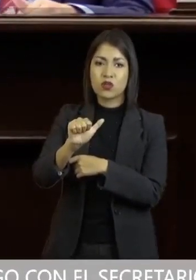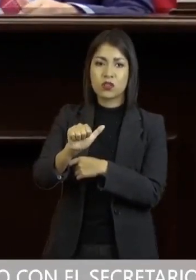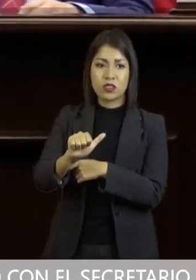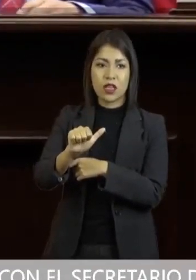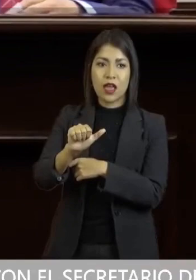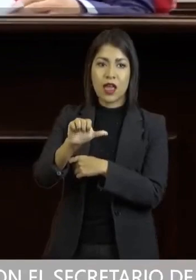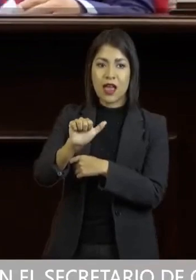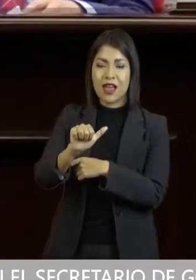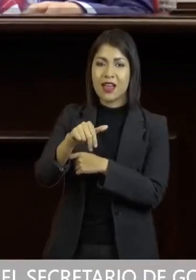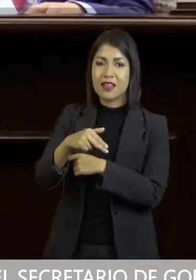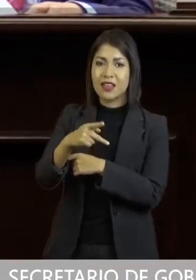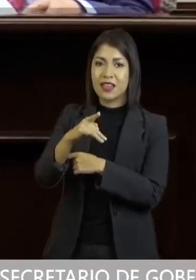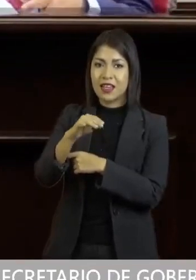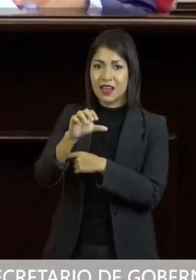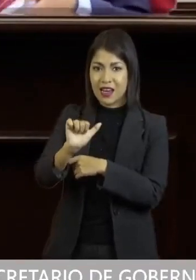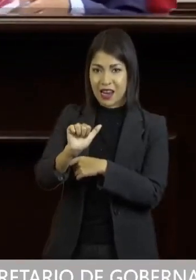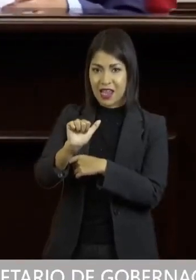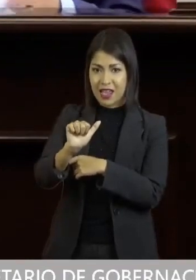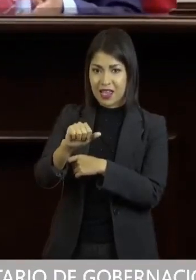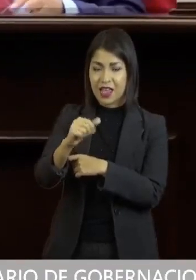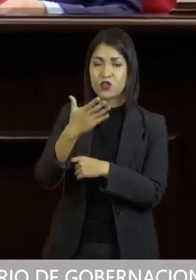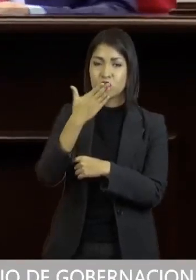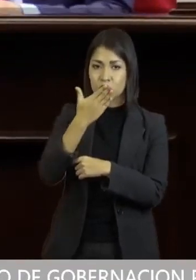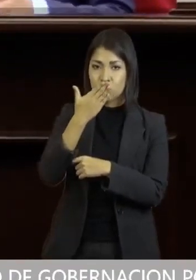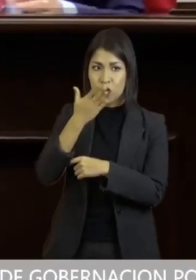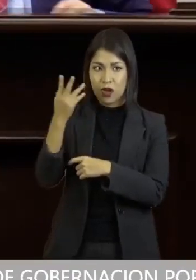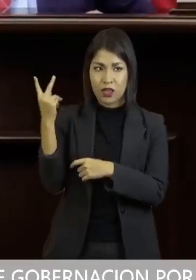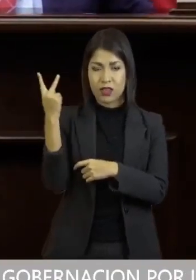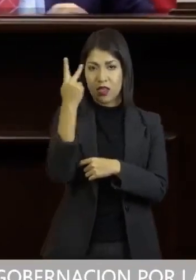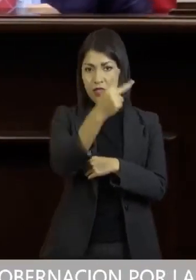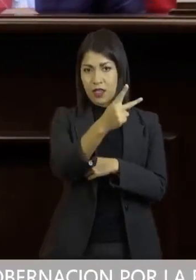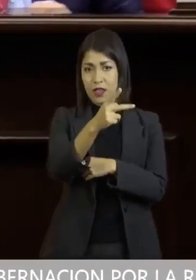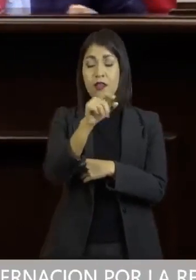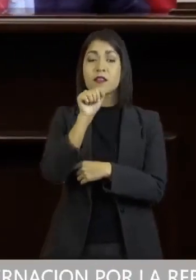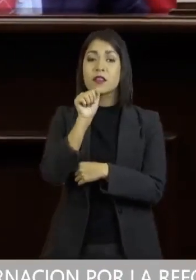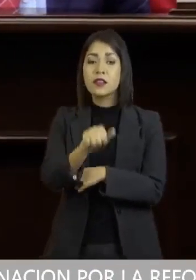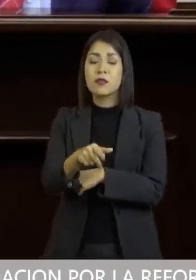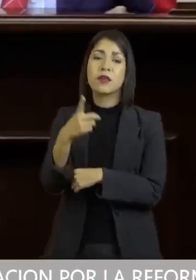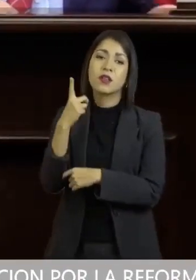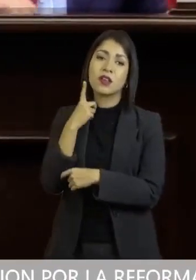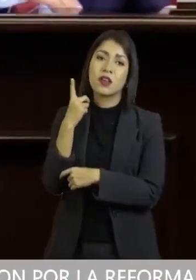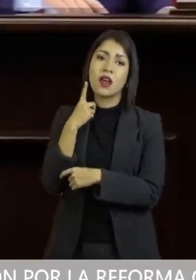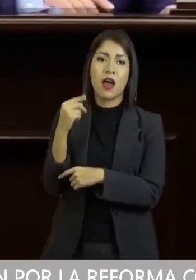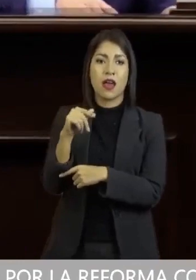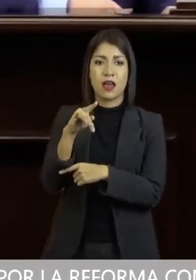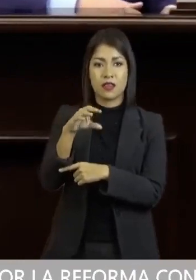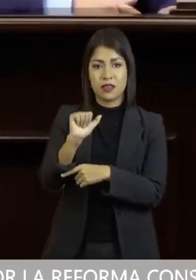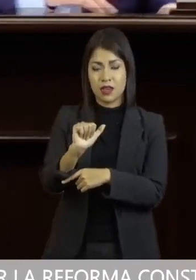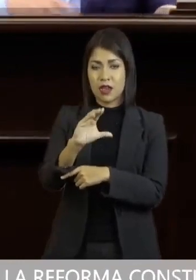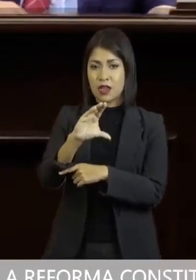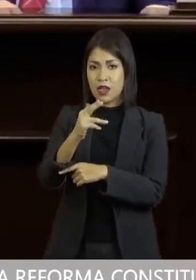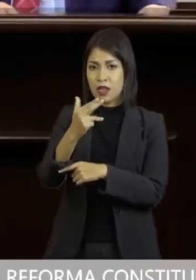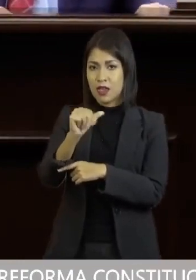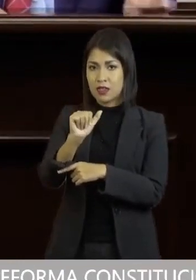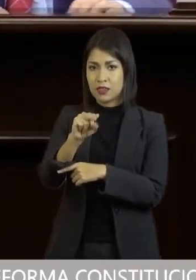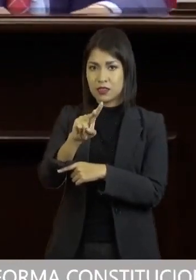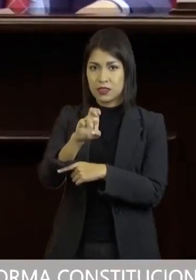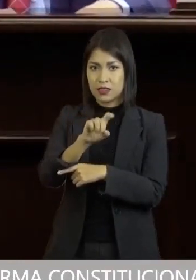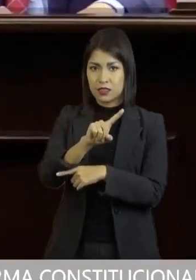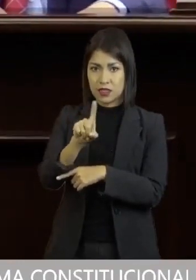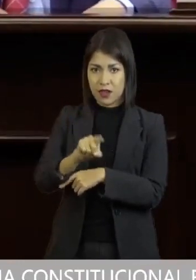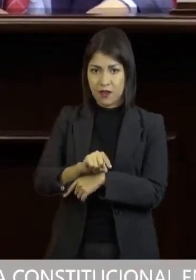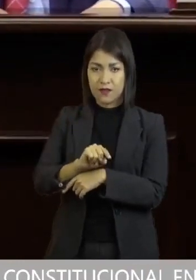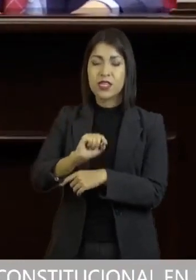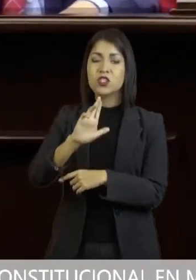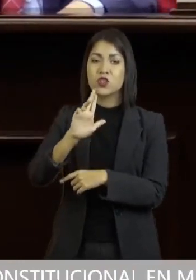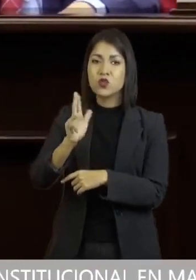R. De Sonora, que aquí nos acompaña, la diputada Andrea Chávez Treviño, de Chihuahua, que también aquí